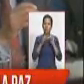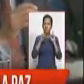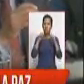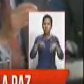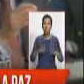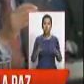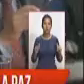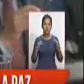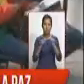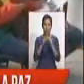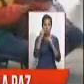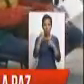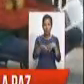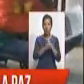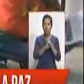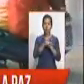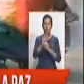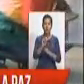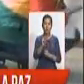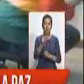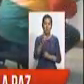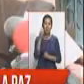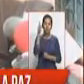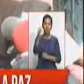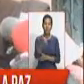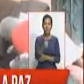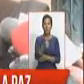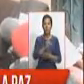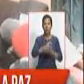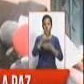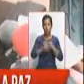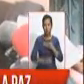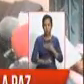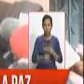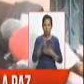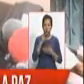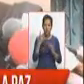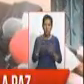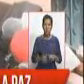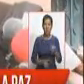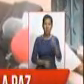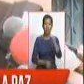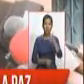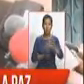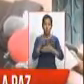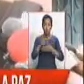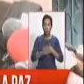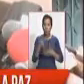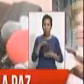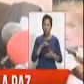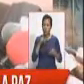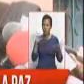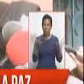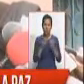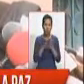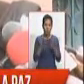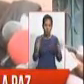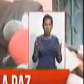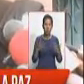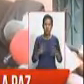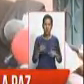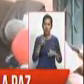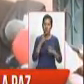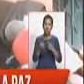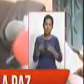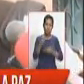la paz a convocatoria del conadeh para el próximo fines de octubre el cabildo del 10 octubre va a ser simultáneo para